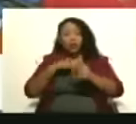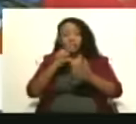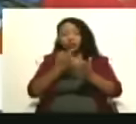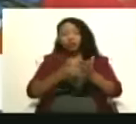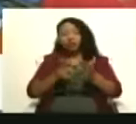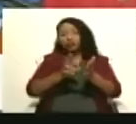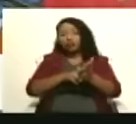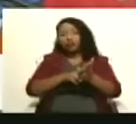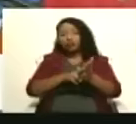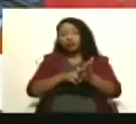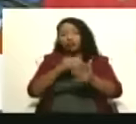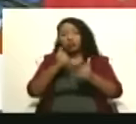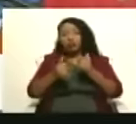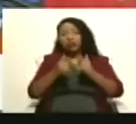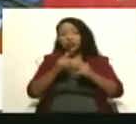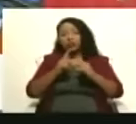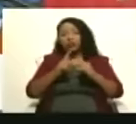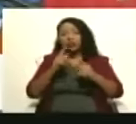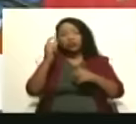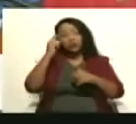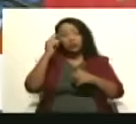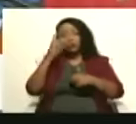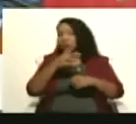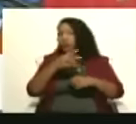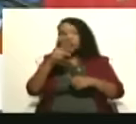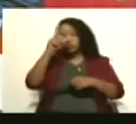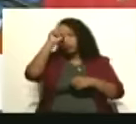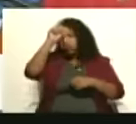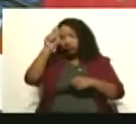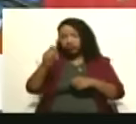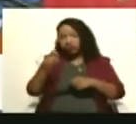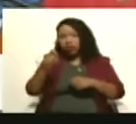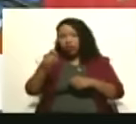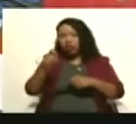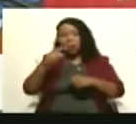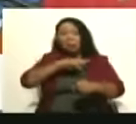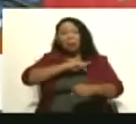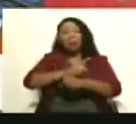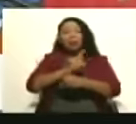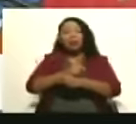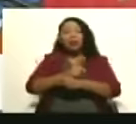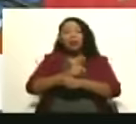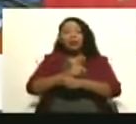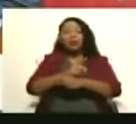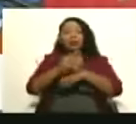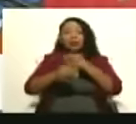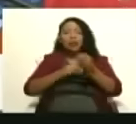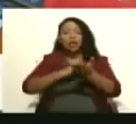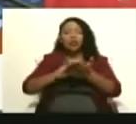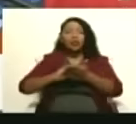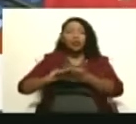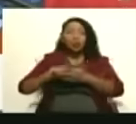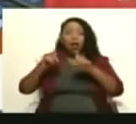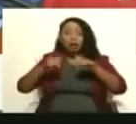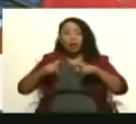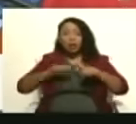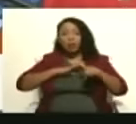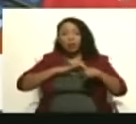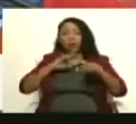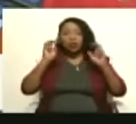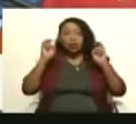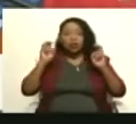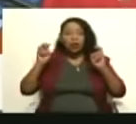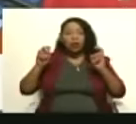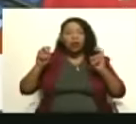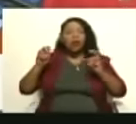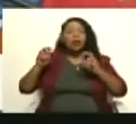hemos dicho en los últimos días, no reconocemos la jurisdicción para que dirima este contencioso territorial entre Guyana